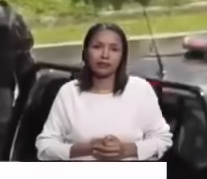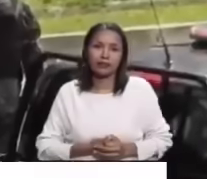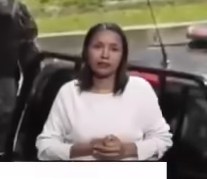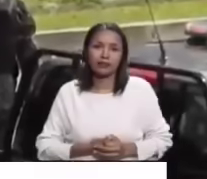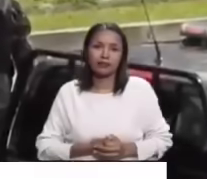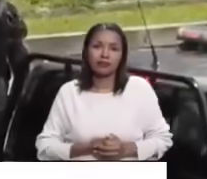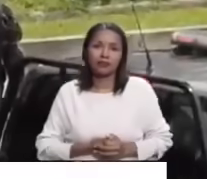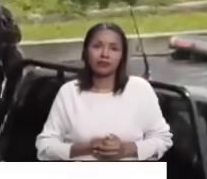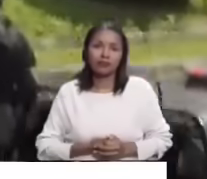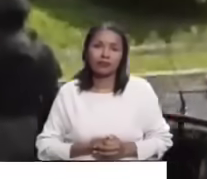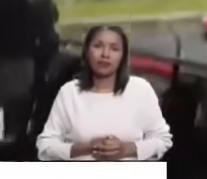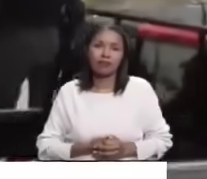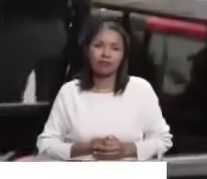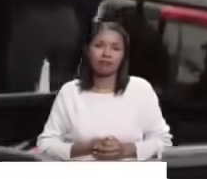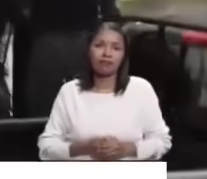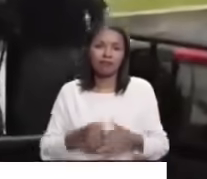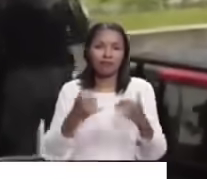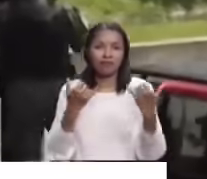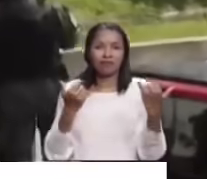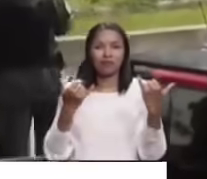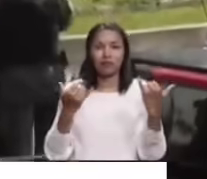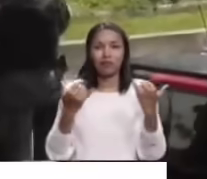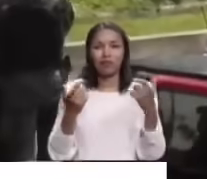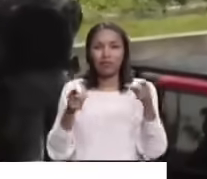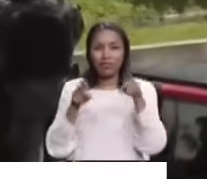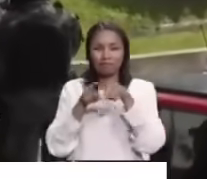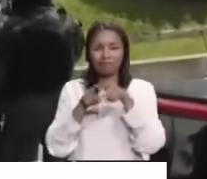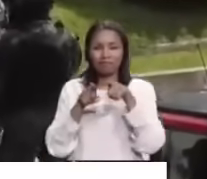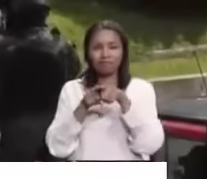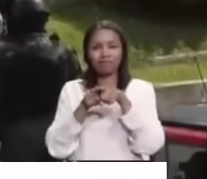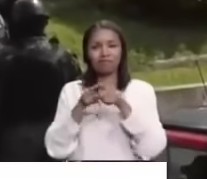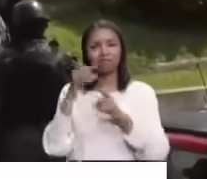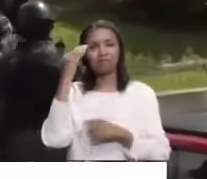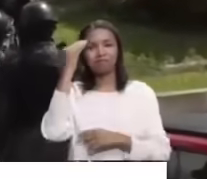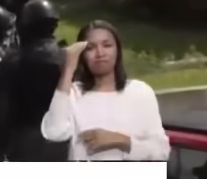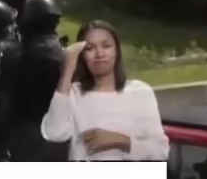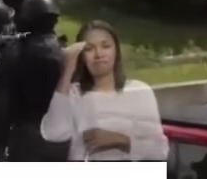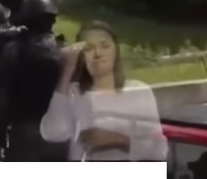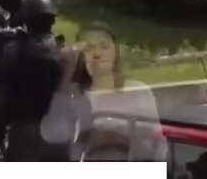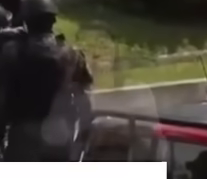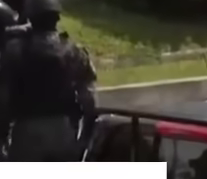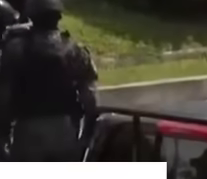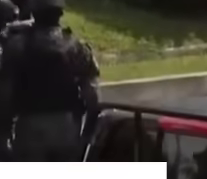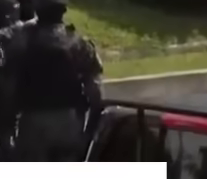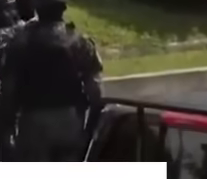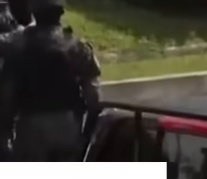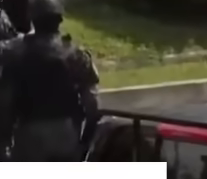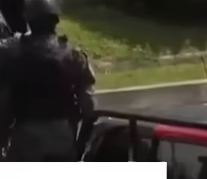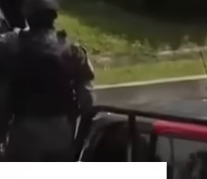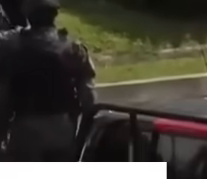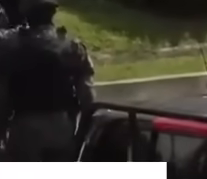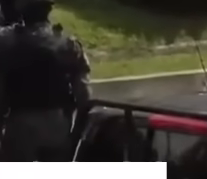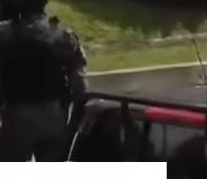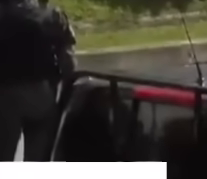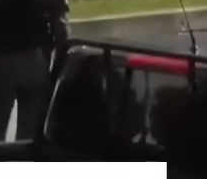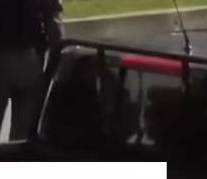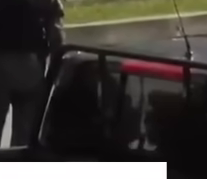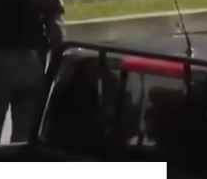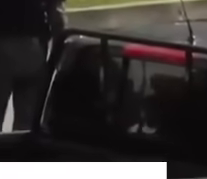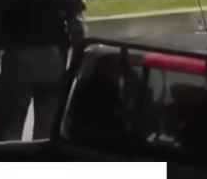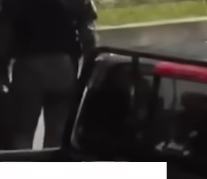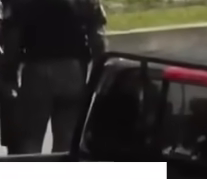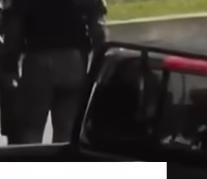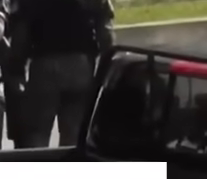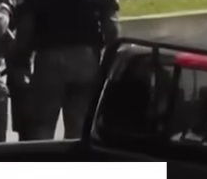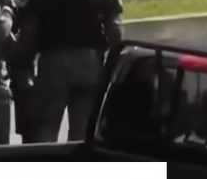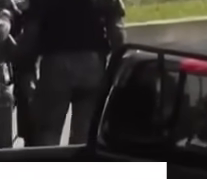momento también ya entendemos por el movimiento policial que se cuenta con el aval del